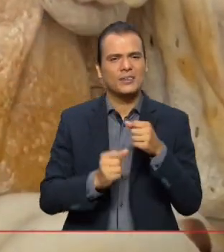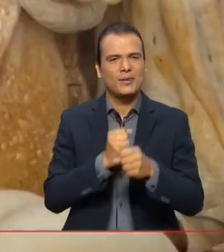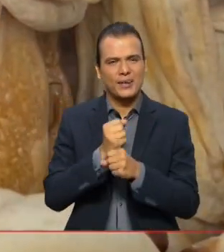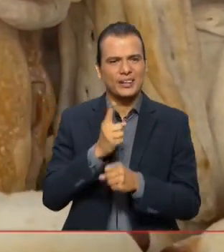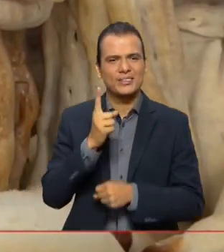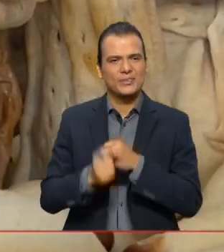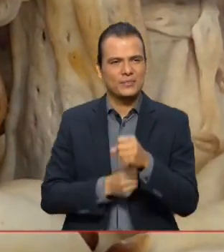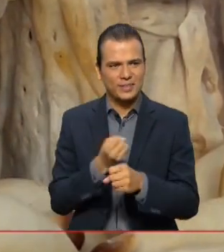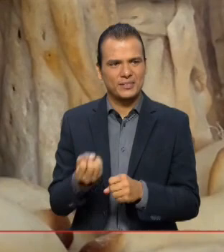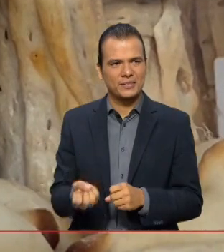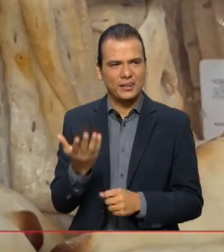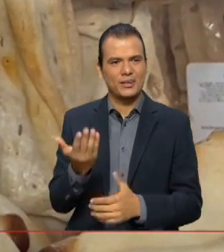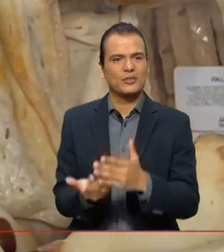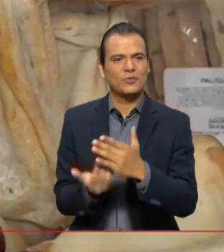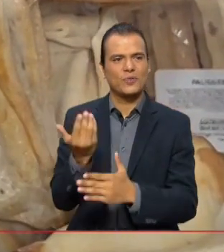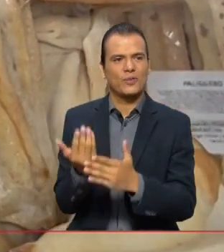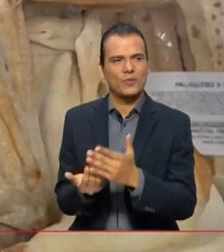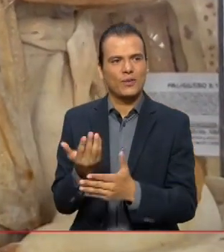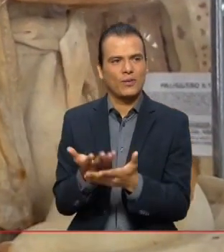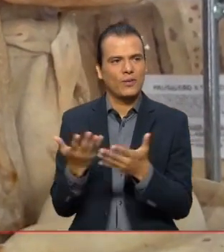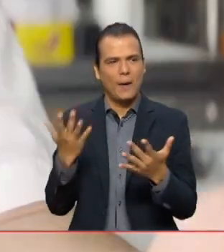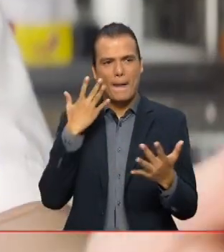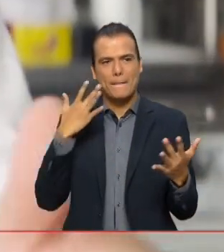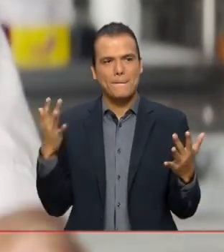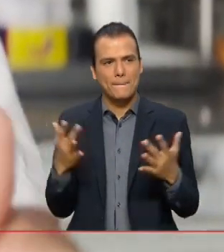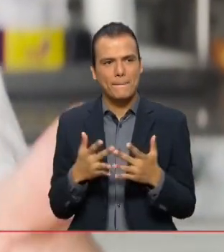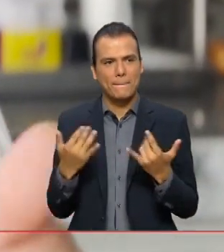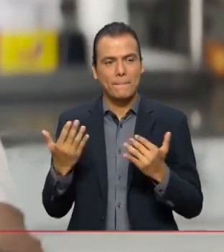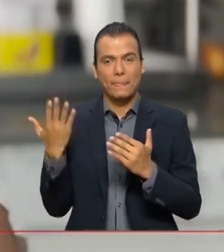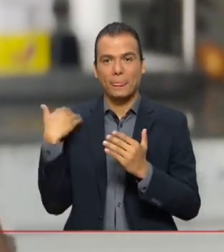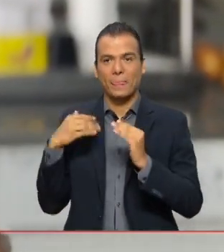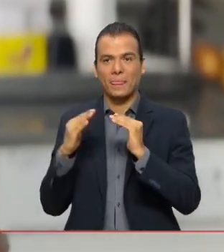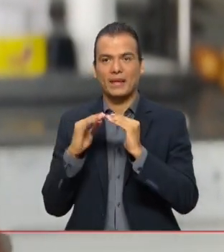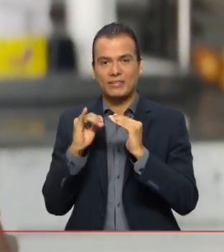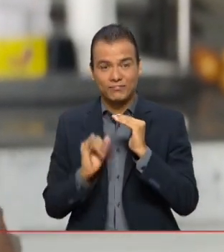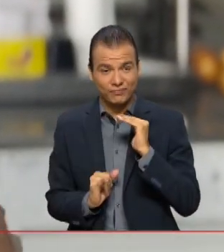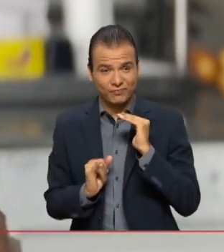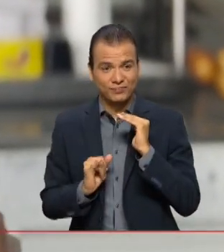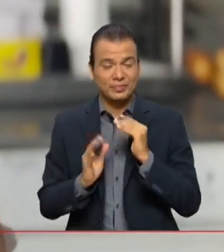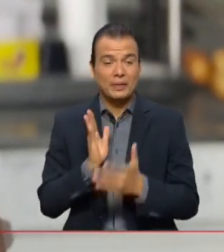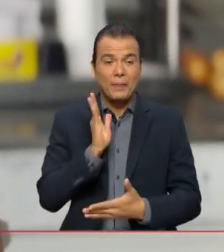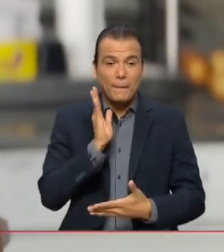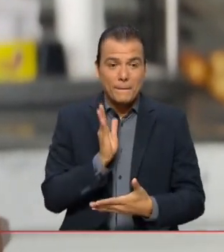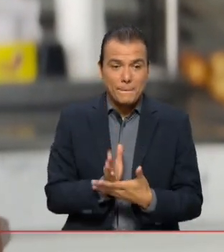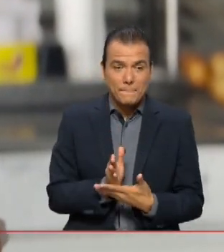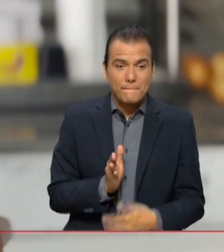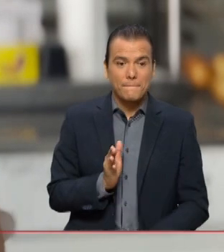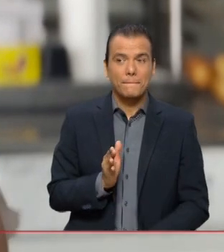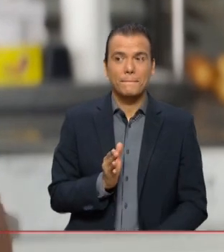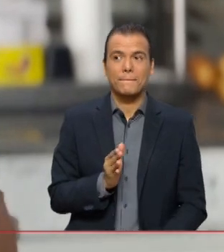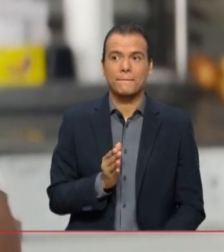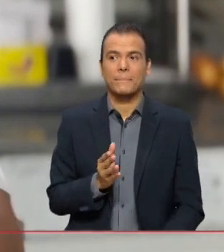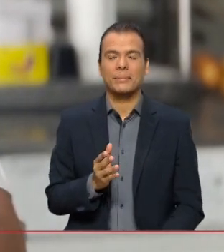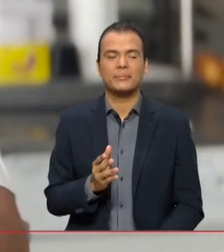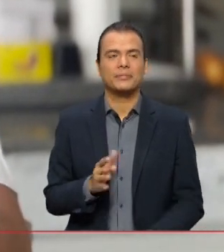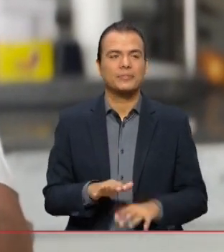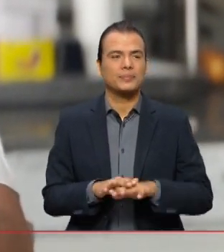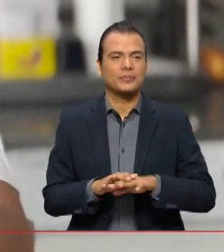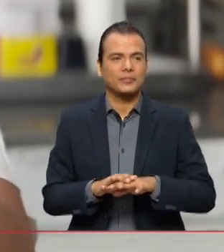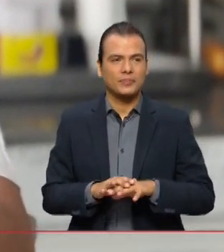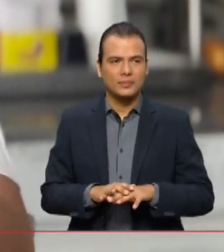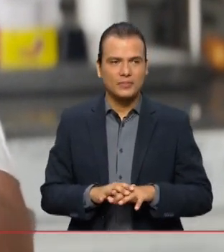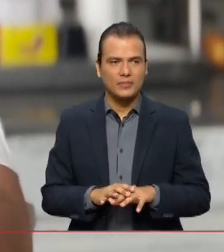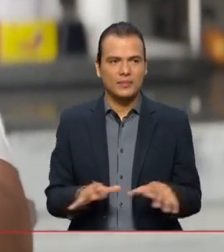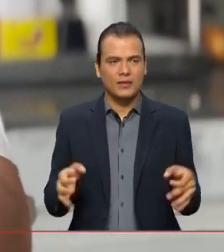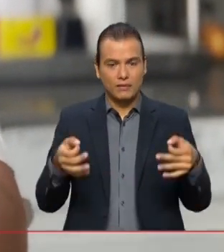a los caleños con un detalle nuevo. Cuando hubo el encierro, la pandemia, por la cuestión del COVID,